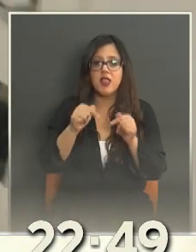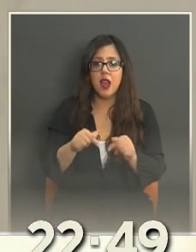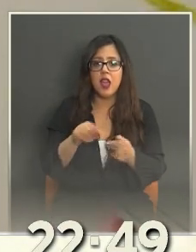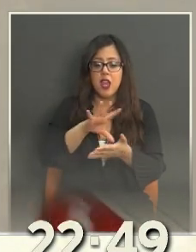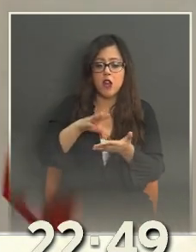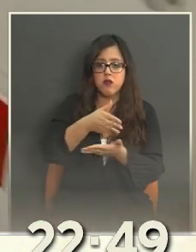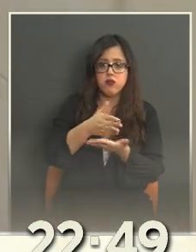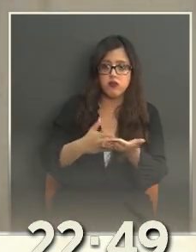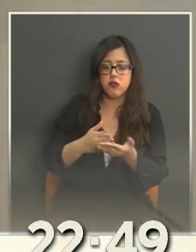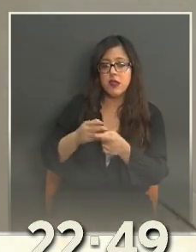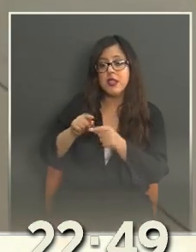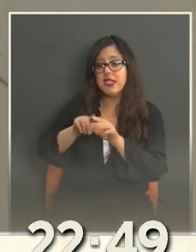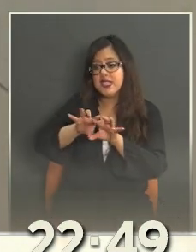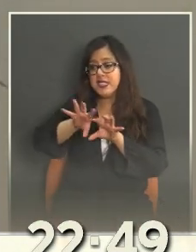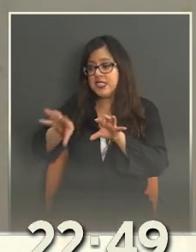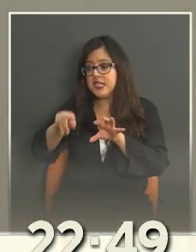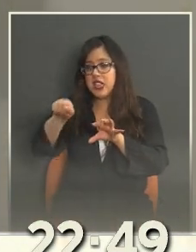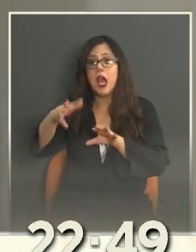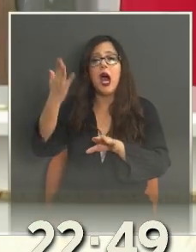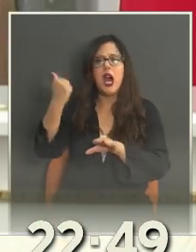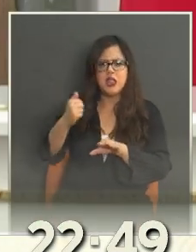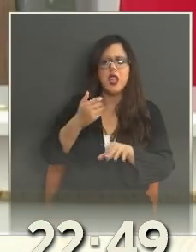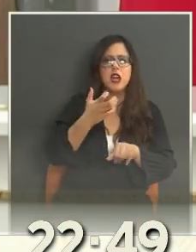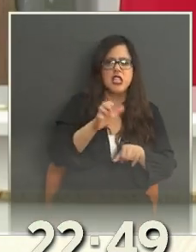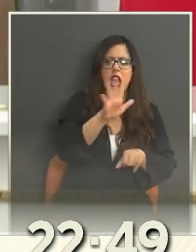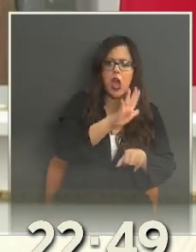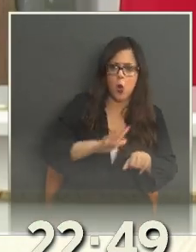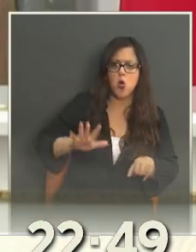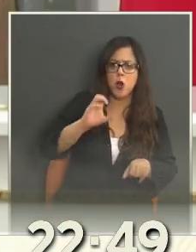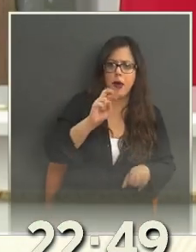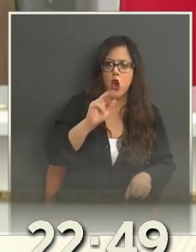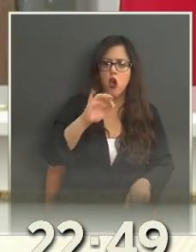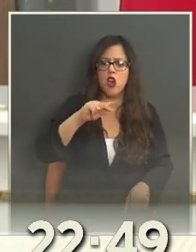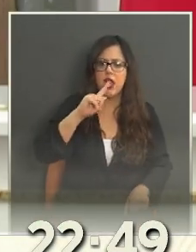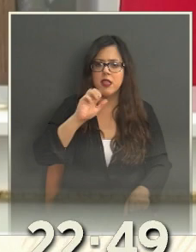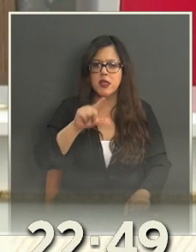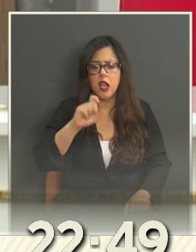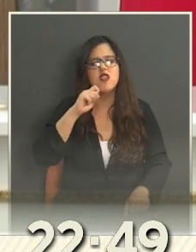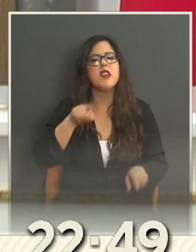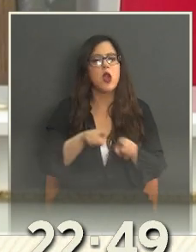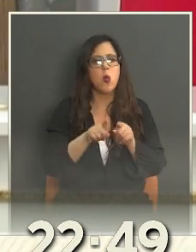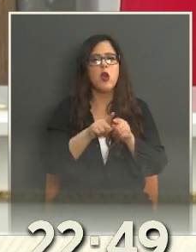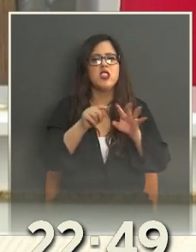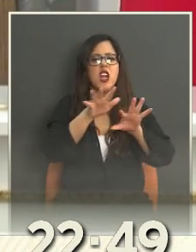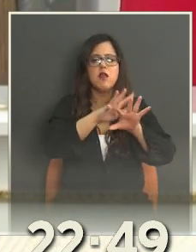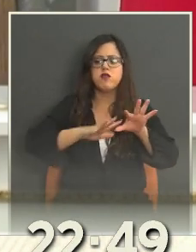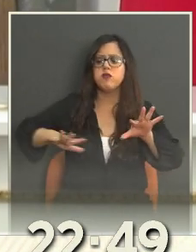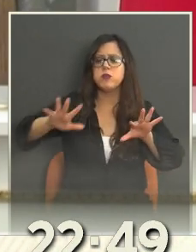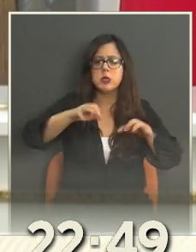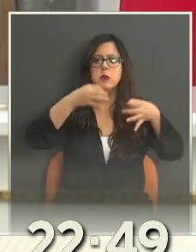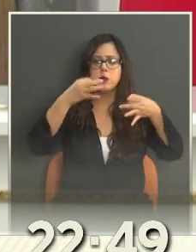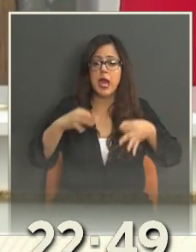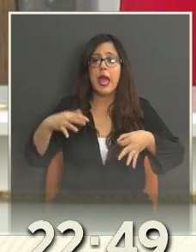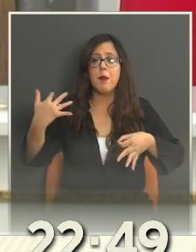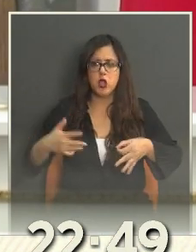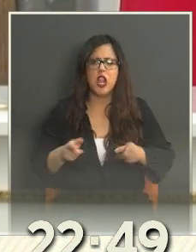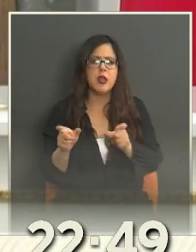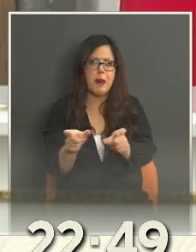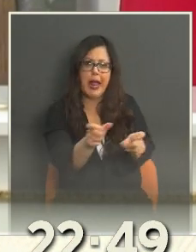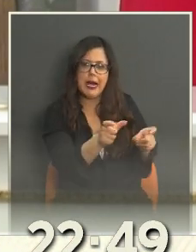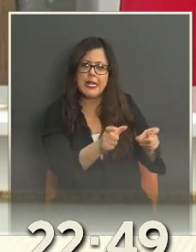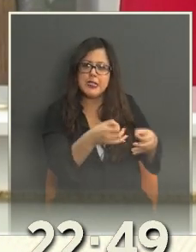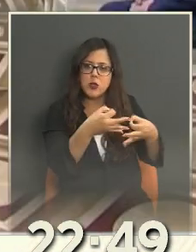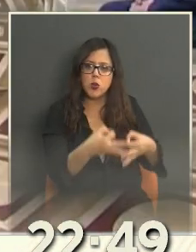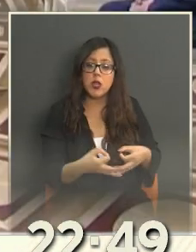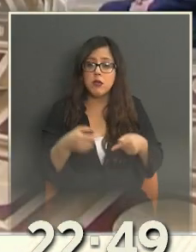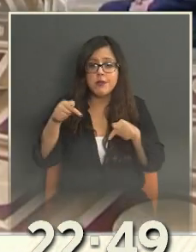tiene al otro lado de antes tenía la europa oriental en la franja logro parental que era un tremendo espacio un colchón de seguridad enorme hoy